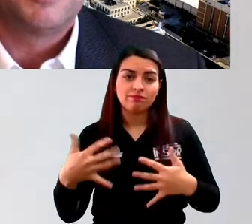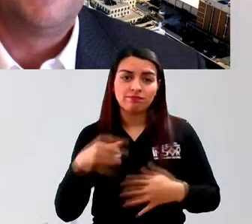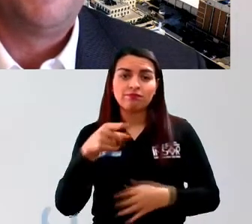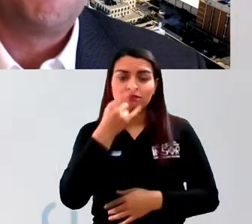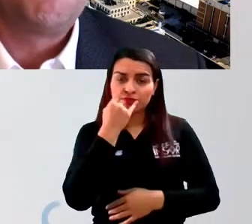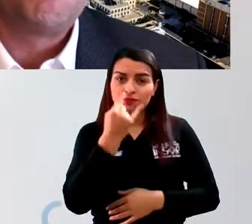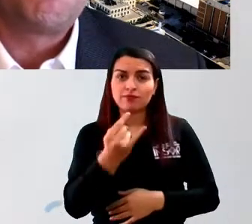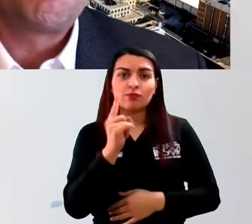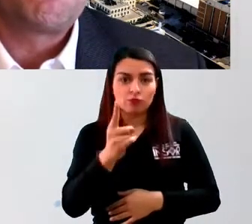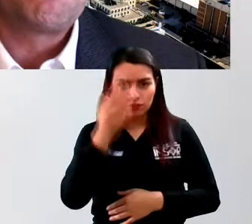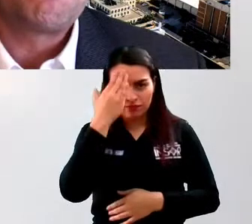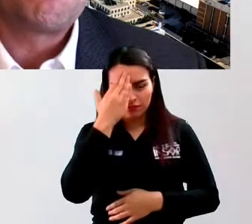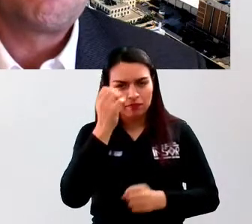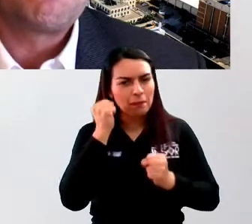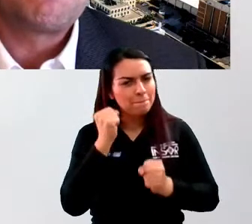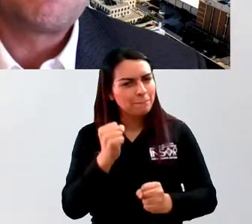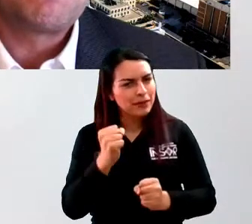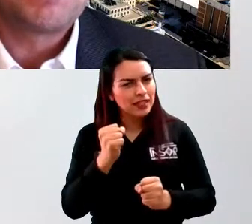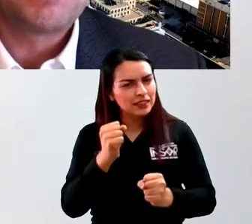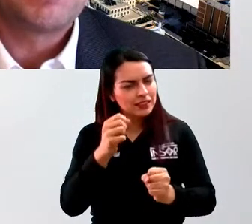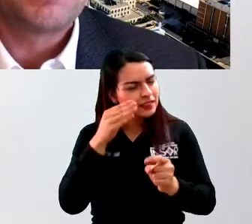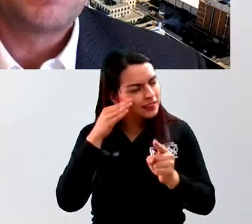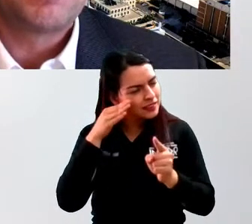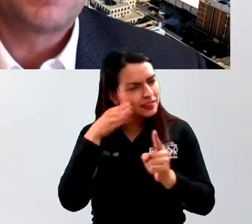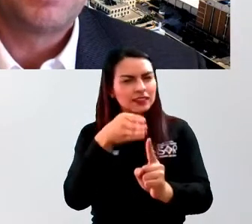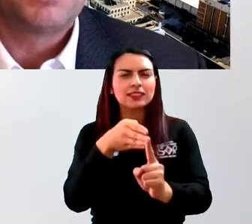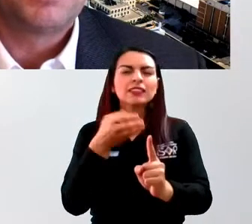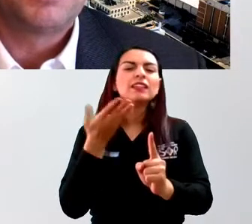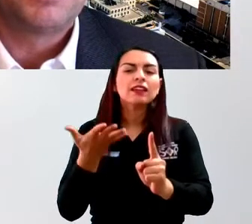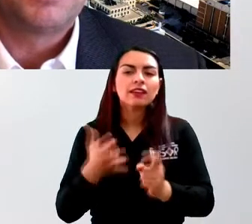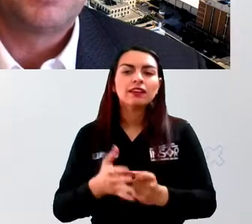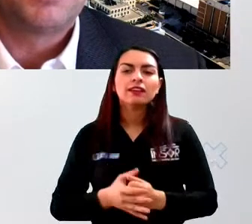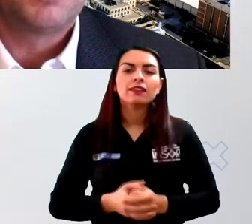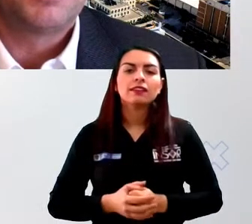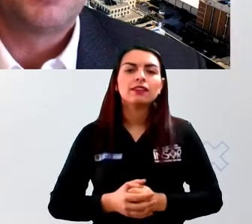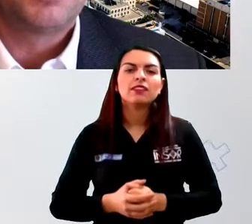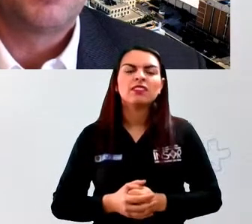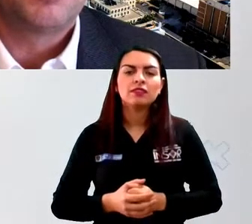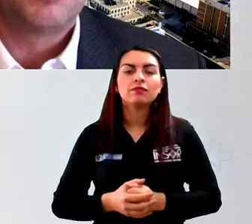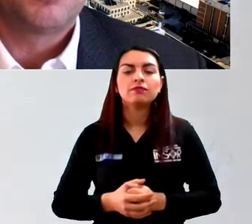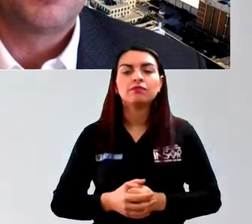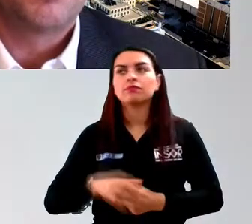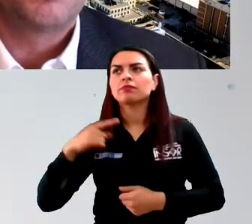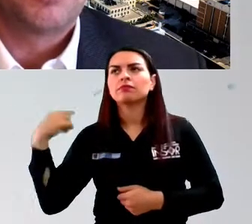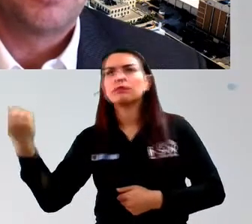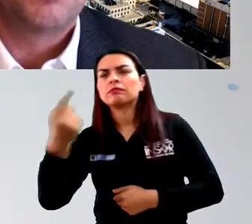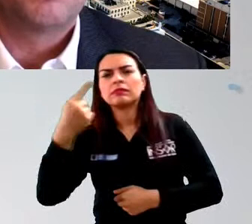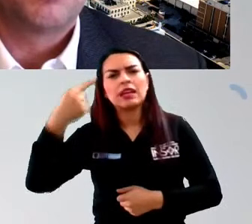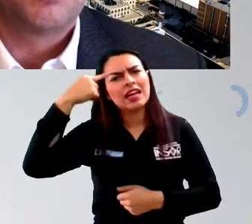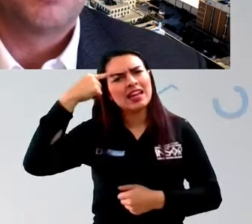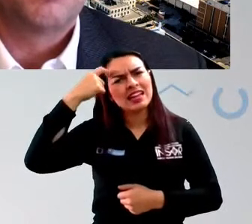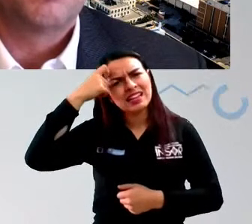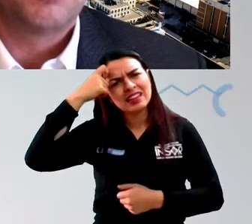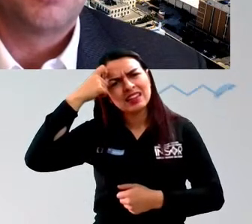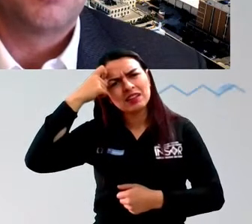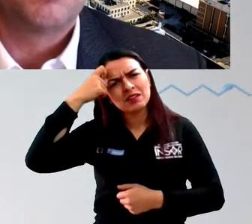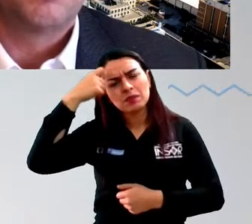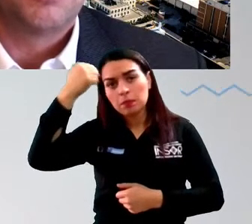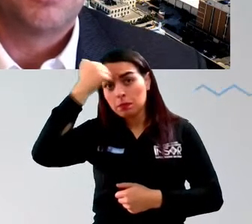en Conéctate es justamente atender el reto que tienen los profesores de toda la Universidad de los